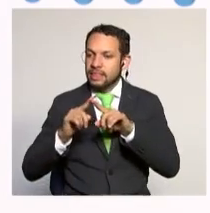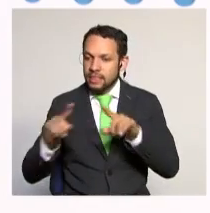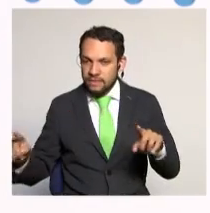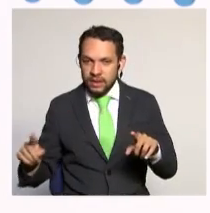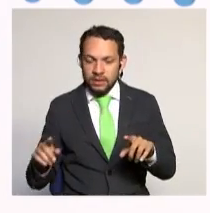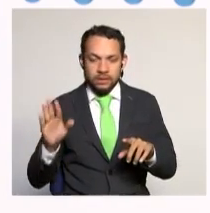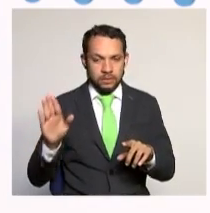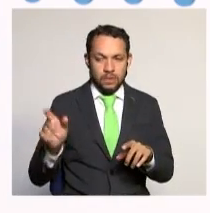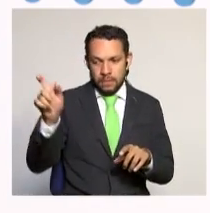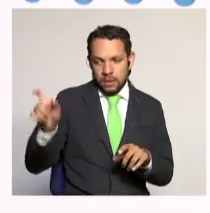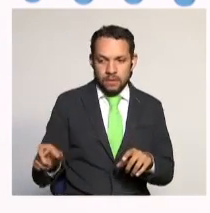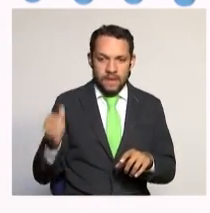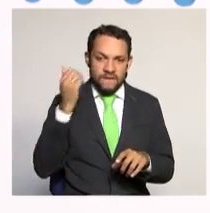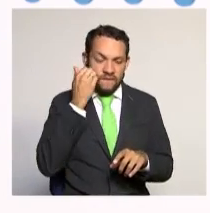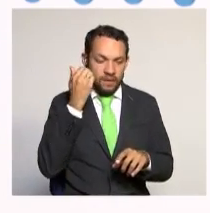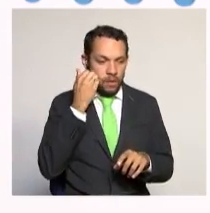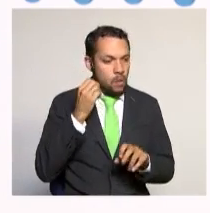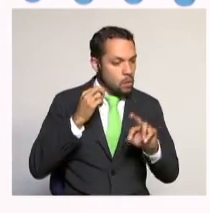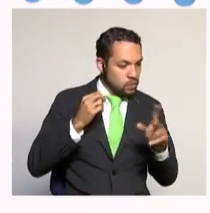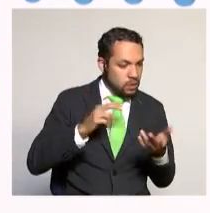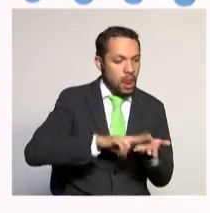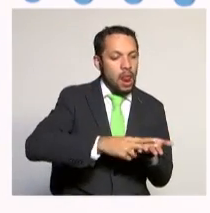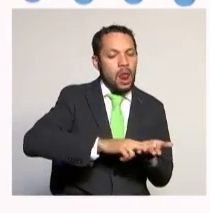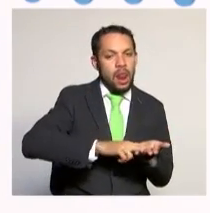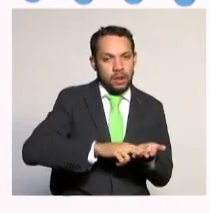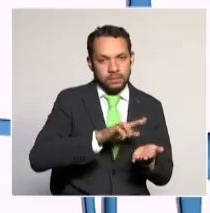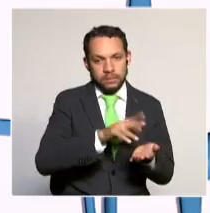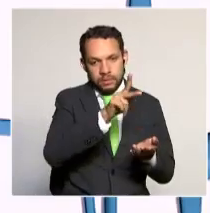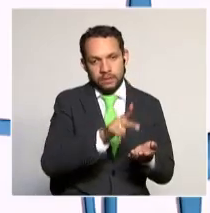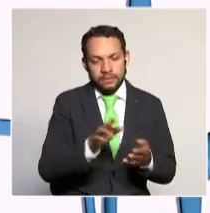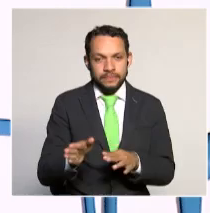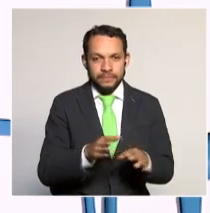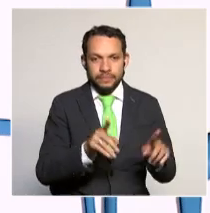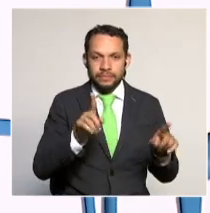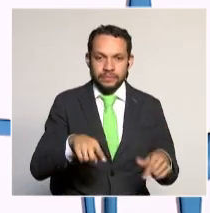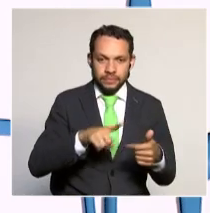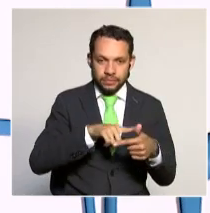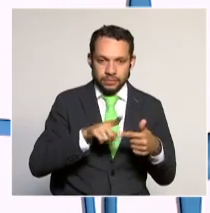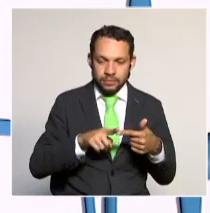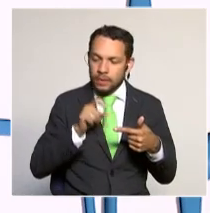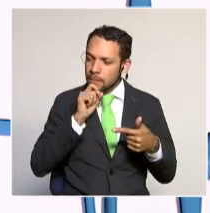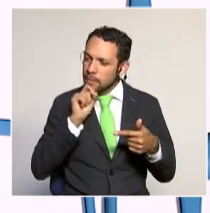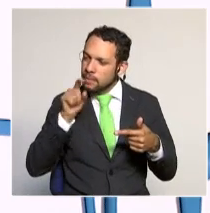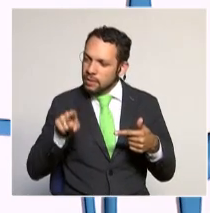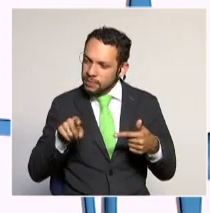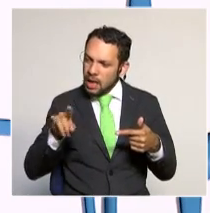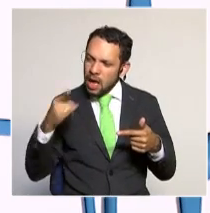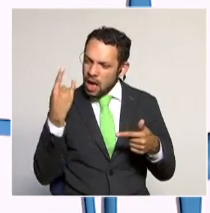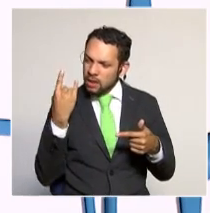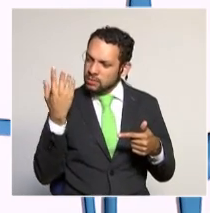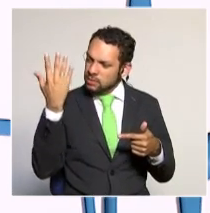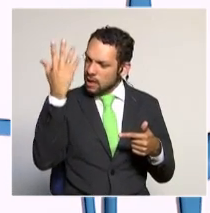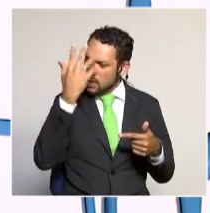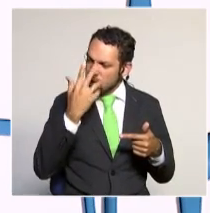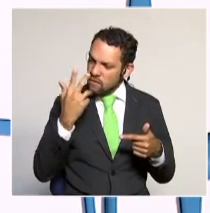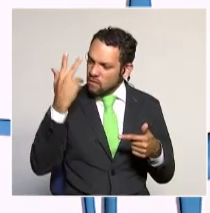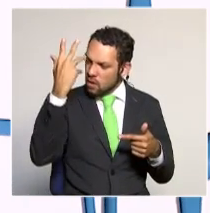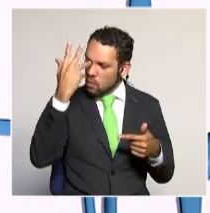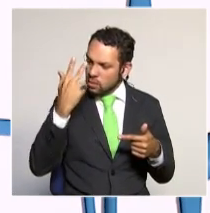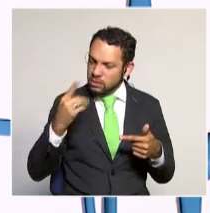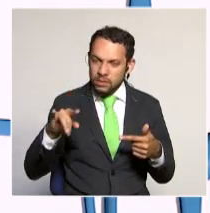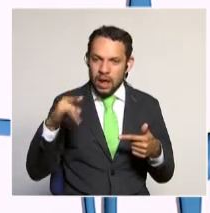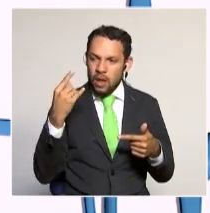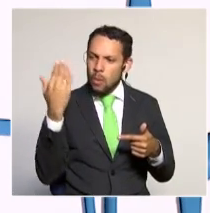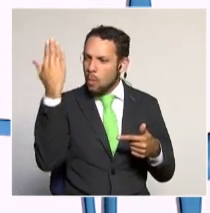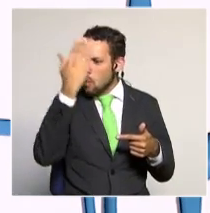patológicas muy diferentes. Y también hay una pregunta que si hay algún tipo de paraclínicos y exámenes de imágenes que una persona